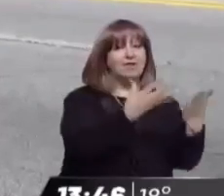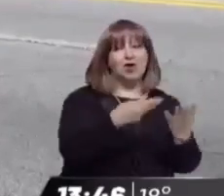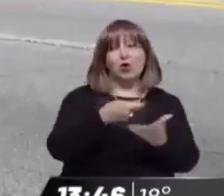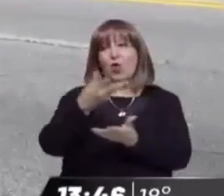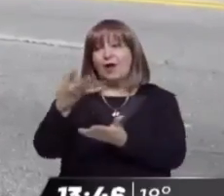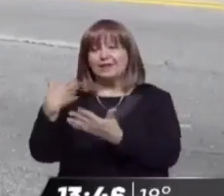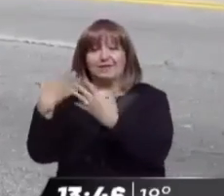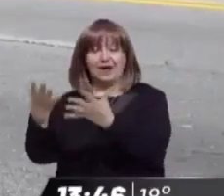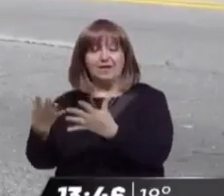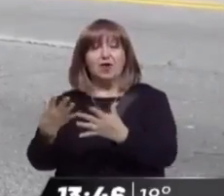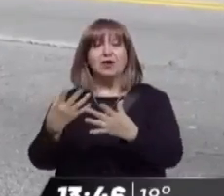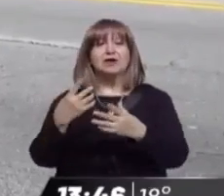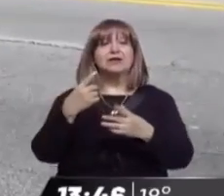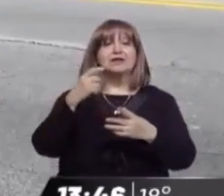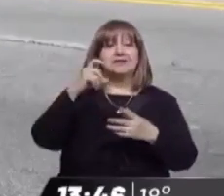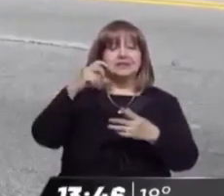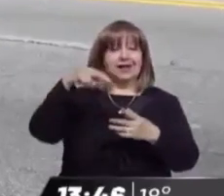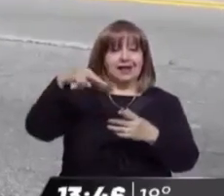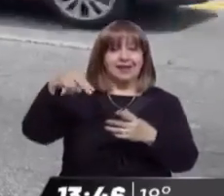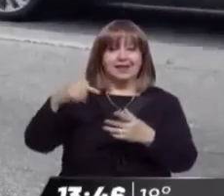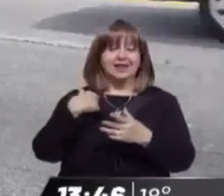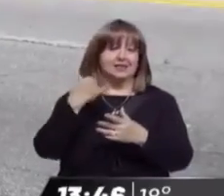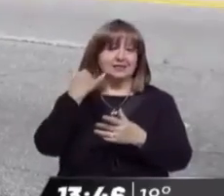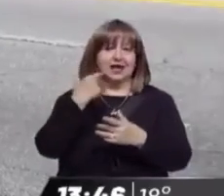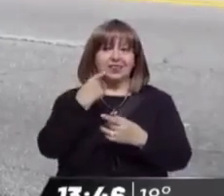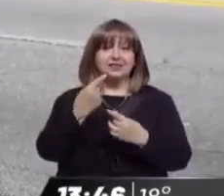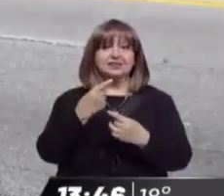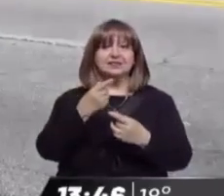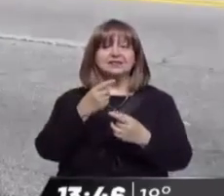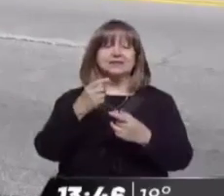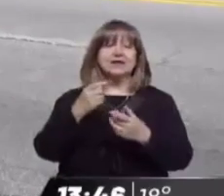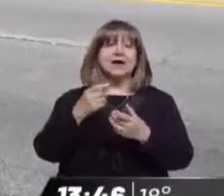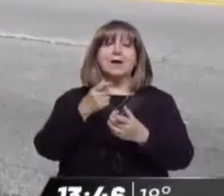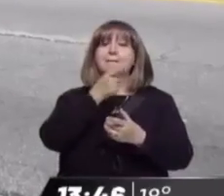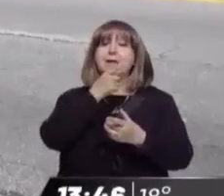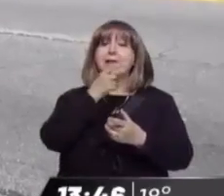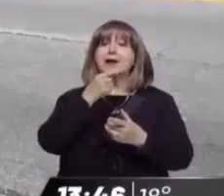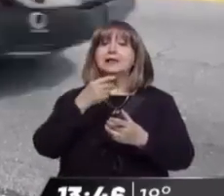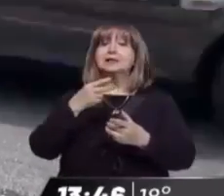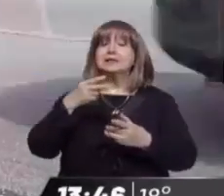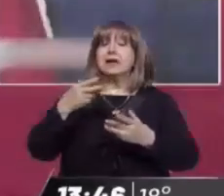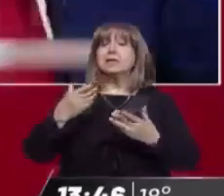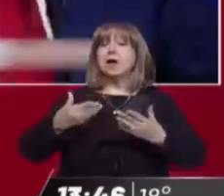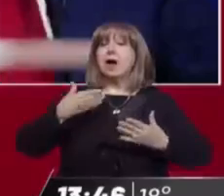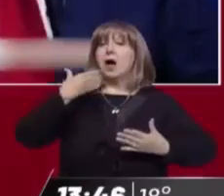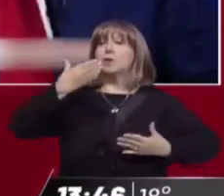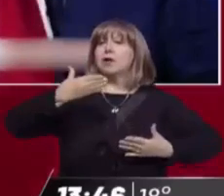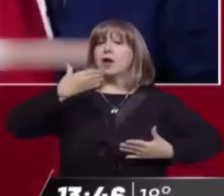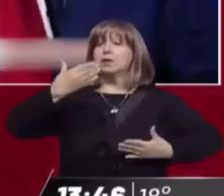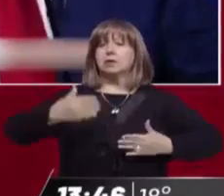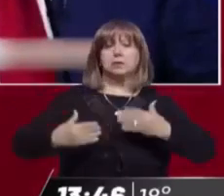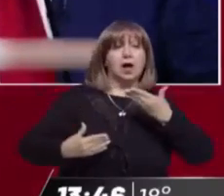por la cadena CNN, que el nivel con el que ganó